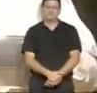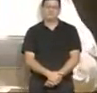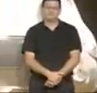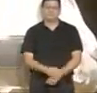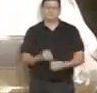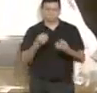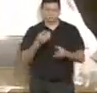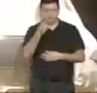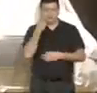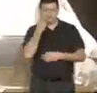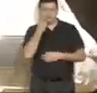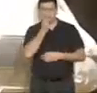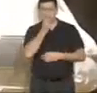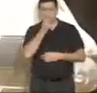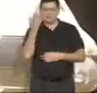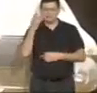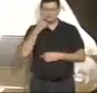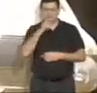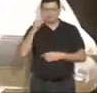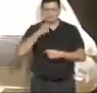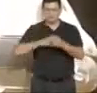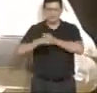fíjense en el siglo pasado,